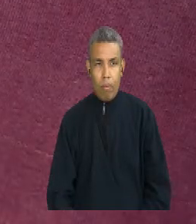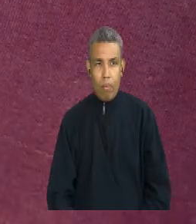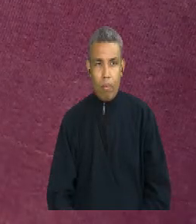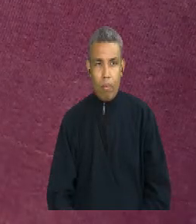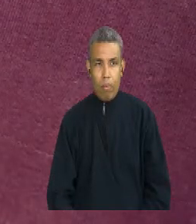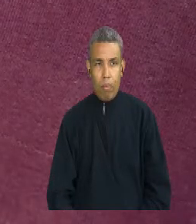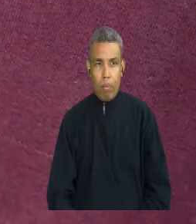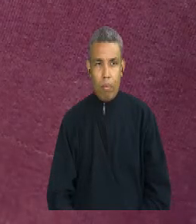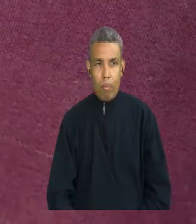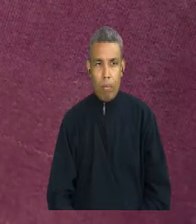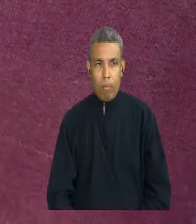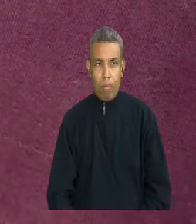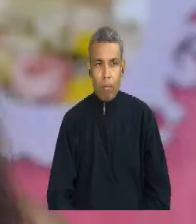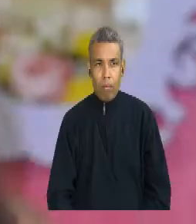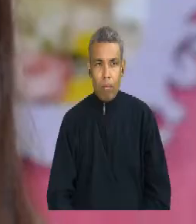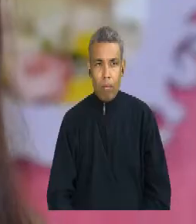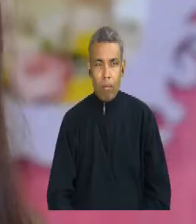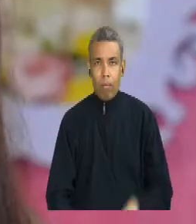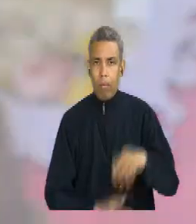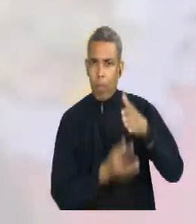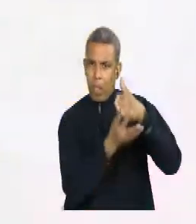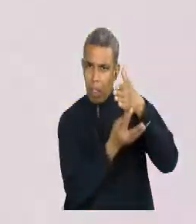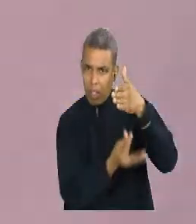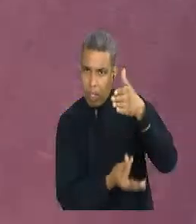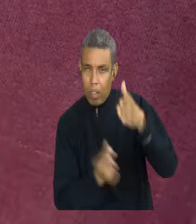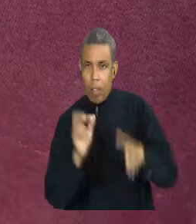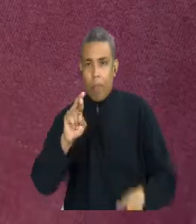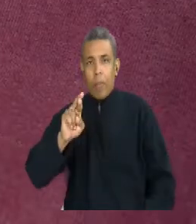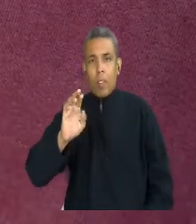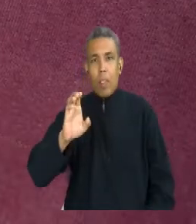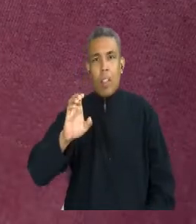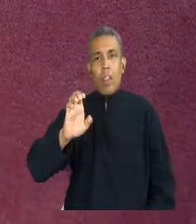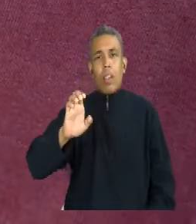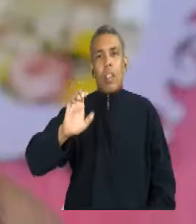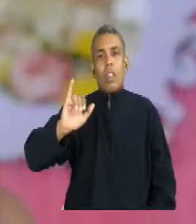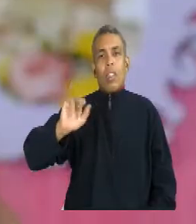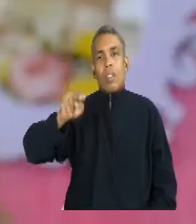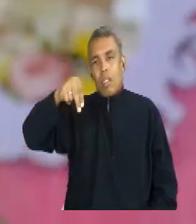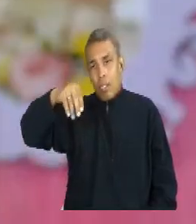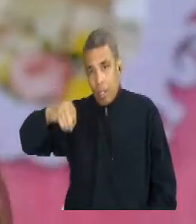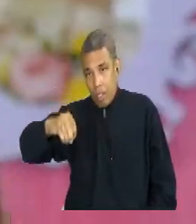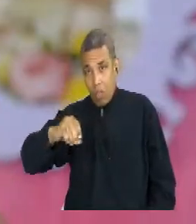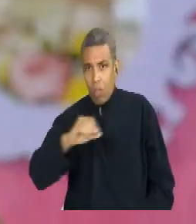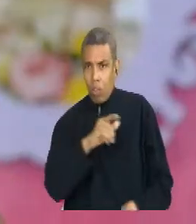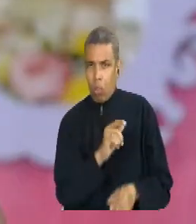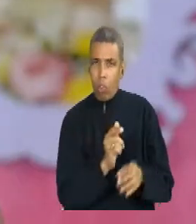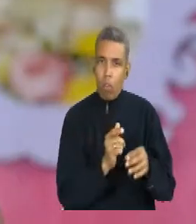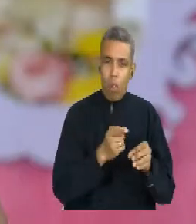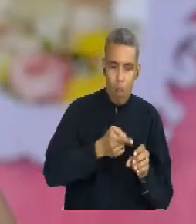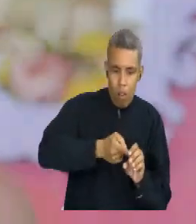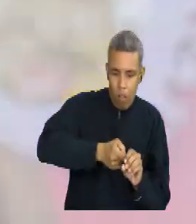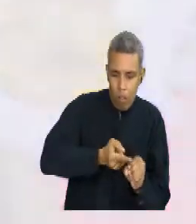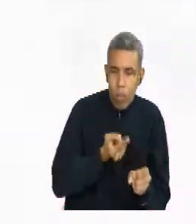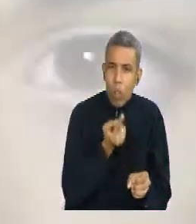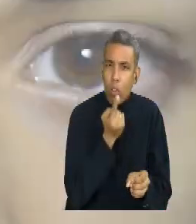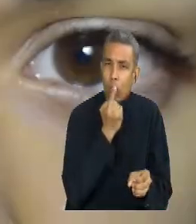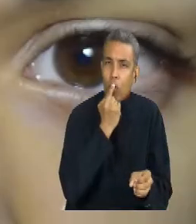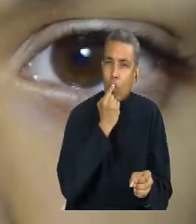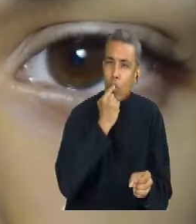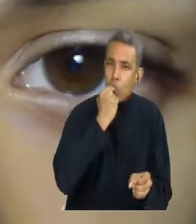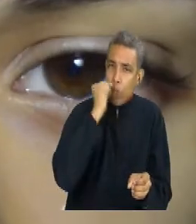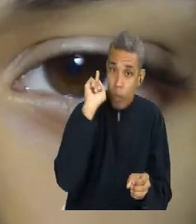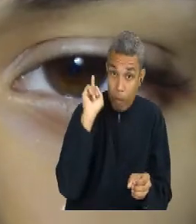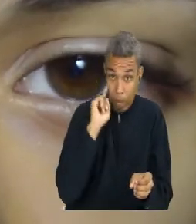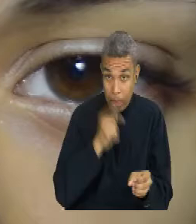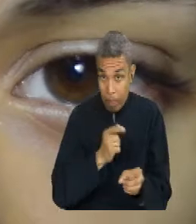cucharadita de aceite de ricino y una cucharada de miel. Lo mezclamos y lo ponemos en nuestras cejas y también